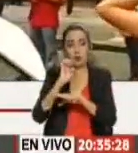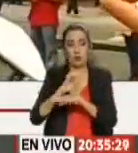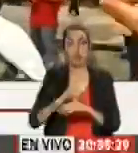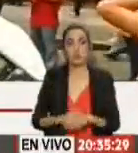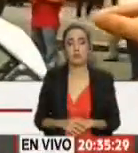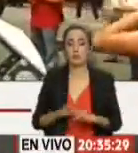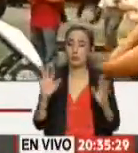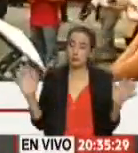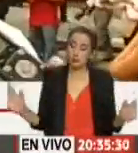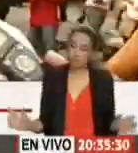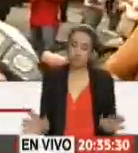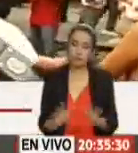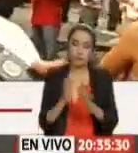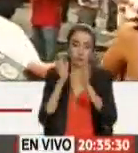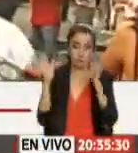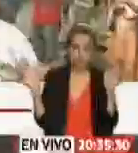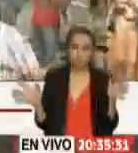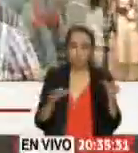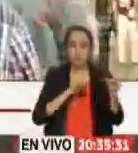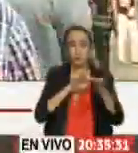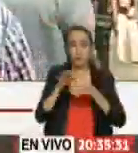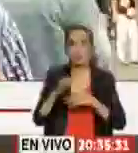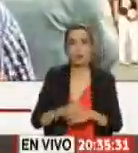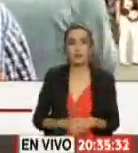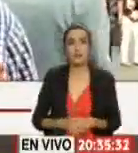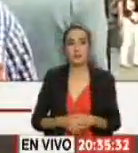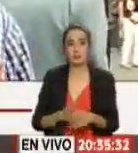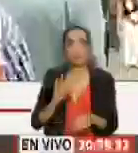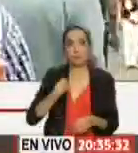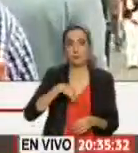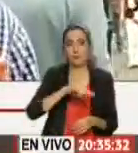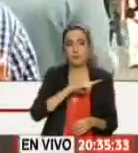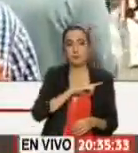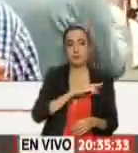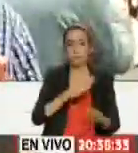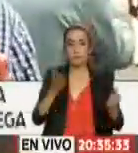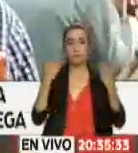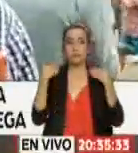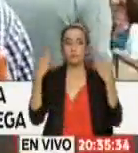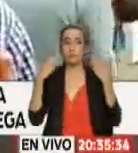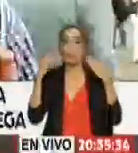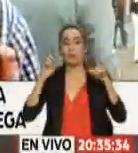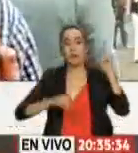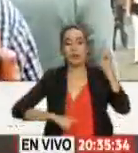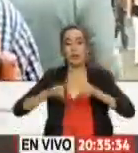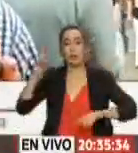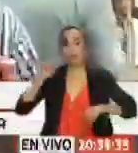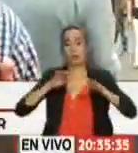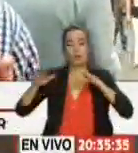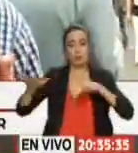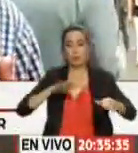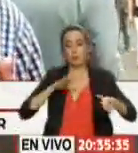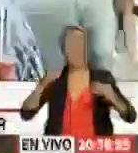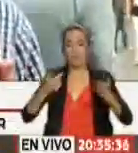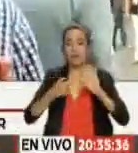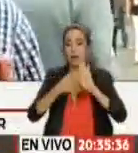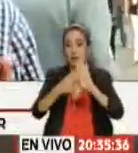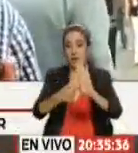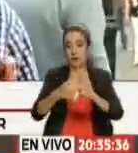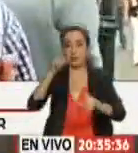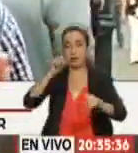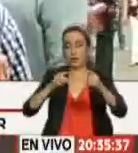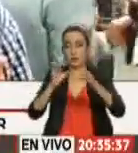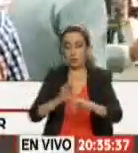de hacer justicia a su recuerdo, ¿no? Nosotros acá en Guayaquil vamos a hacer algunas otras acciones. Hay el lanzamiento de